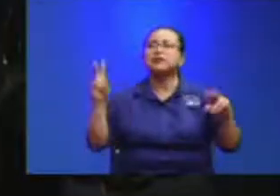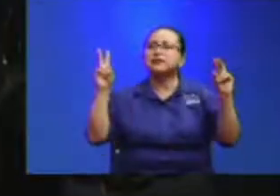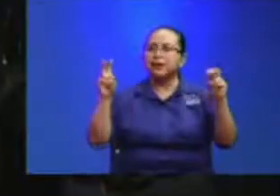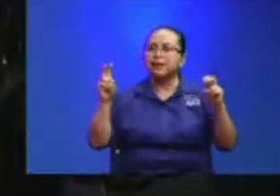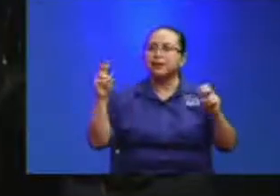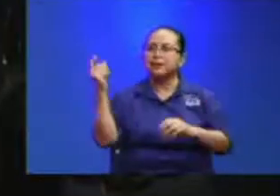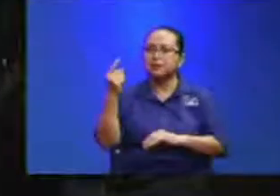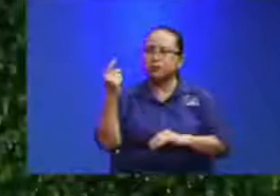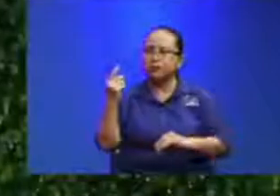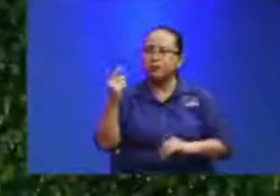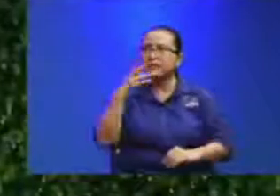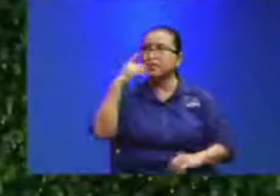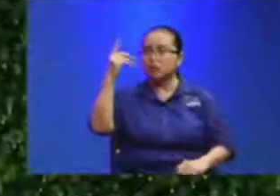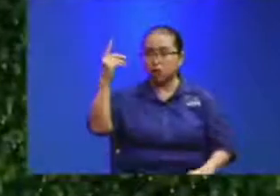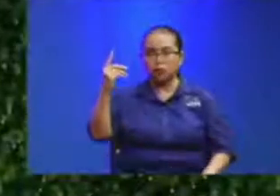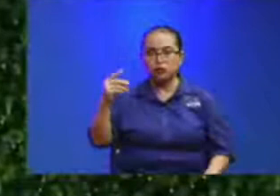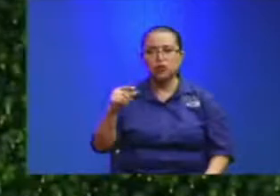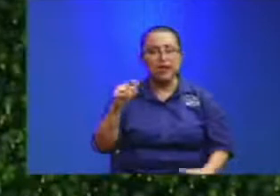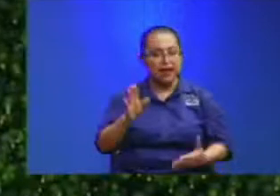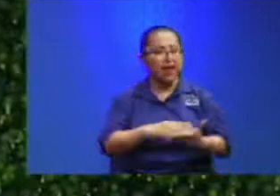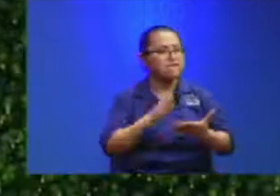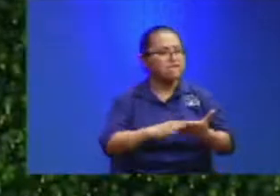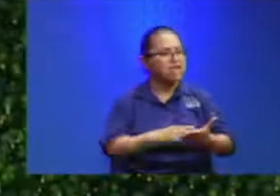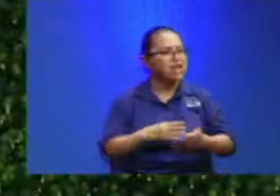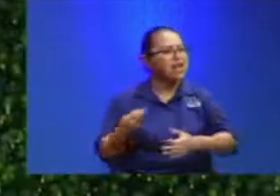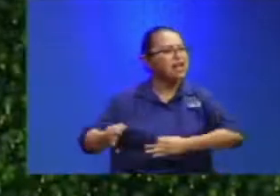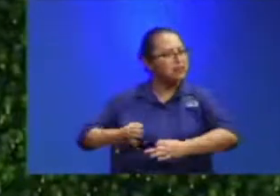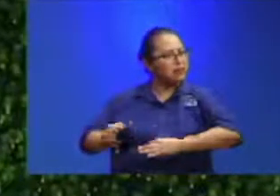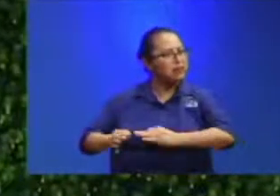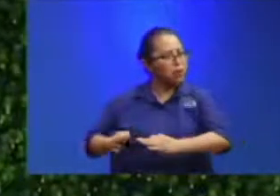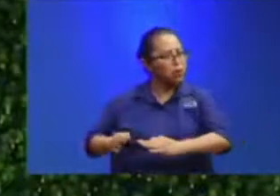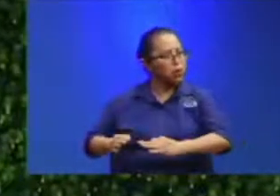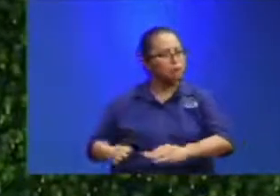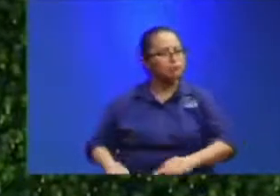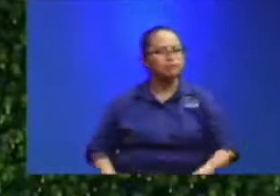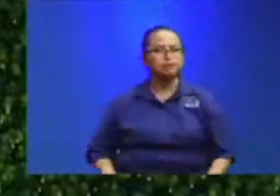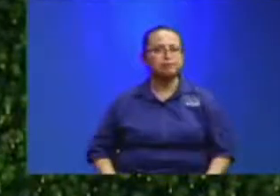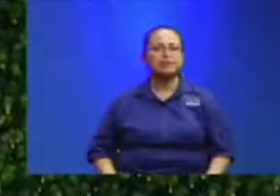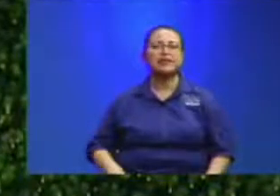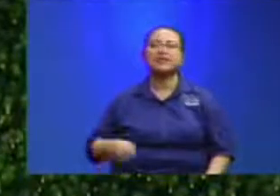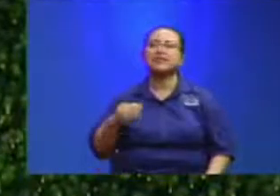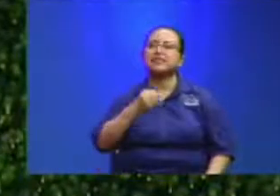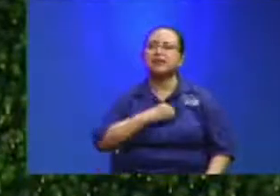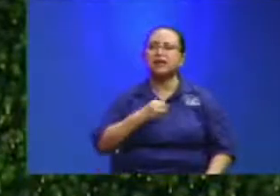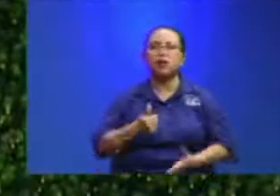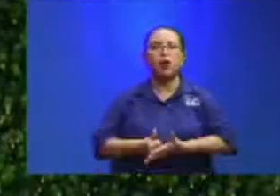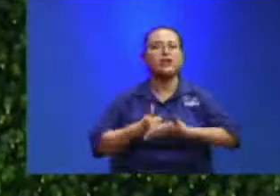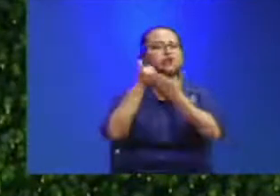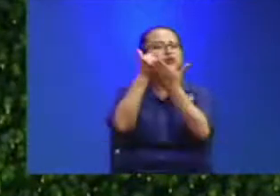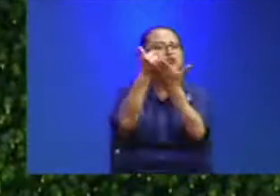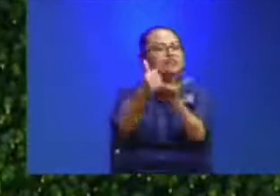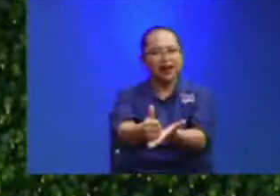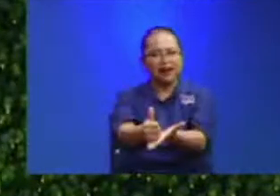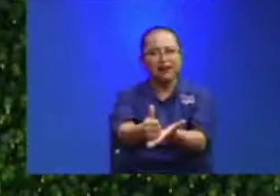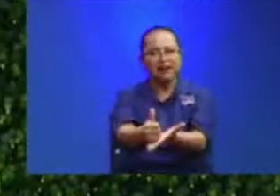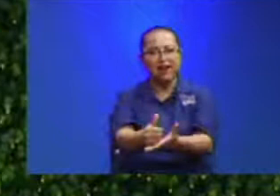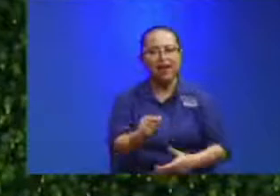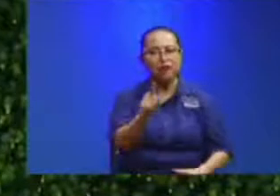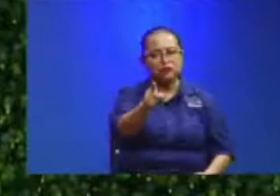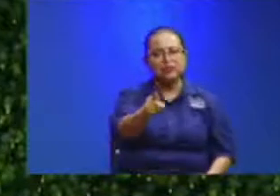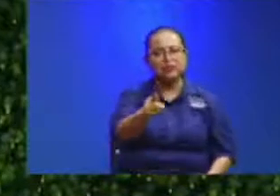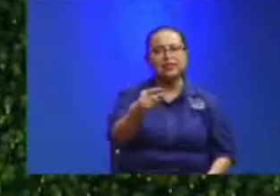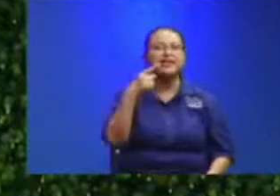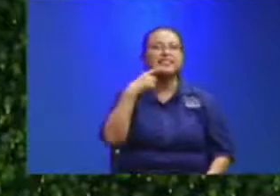yo lo que le estoy leyendo en la biblia y le quiero ayudar a usted si me permite hacerlo para